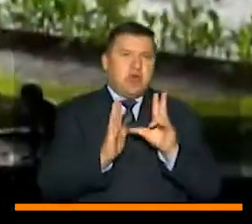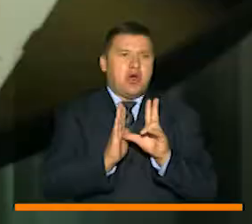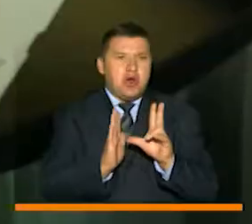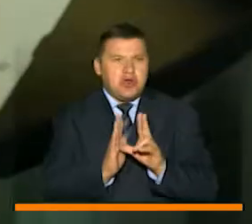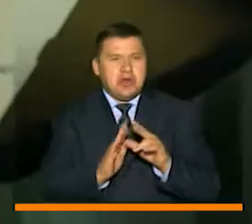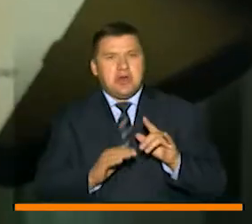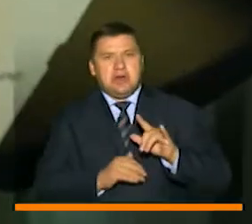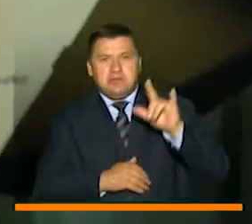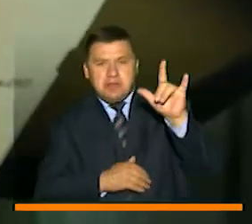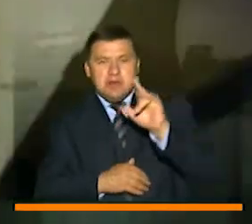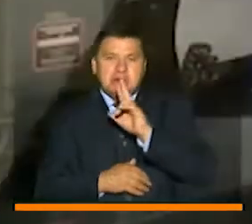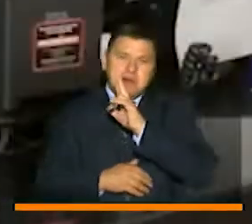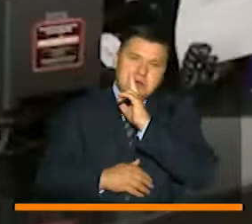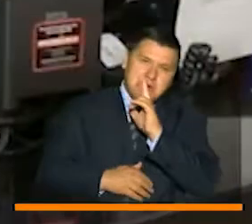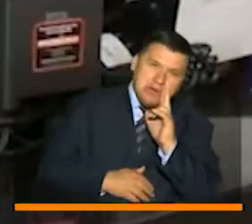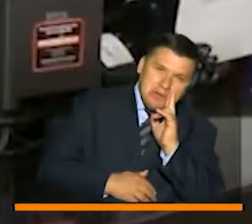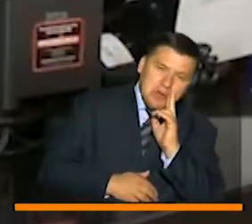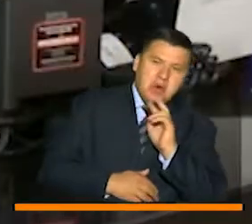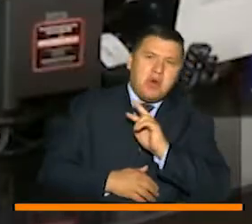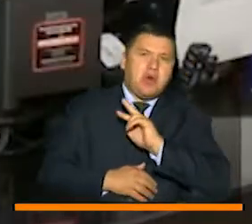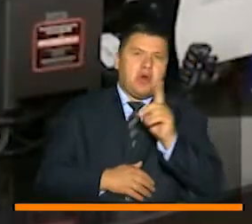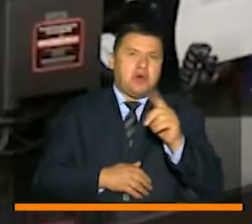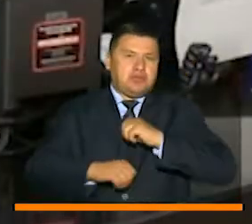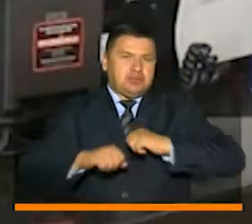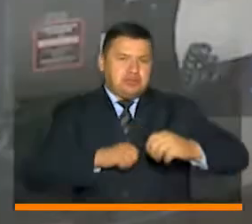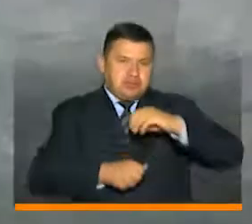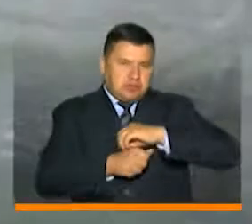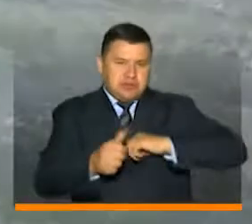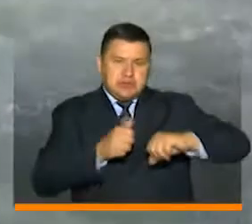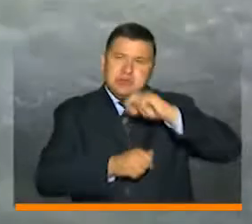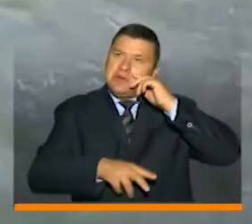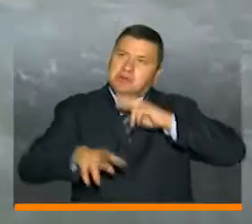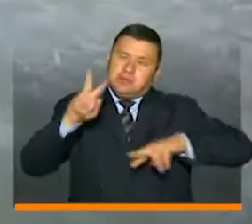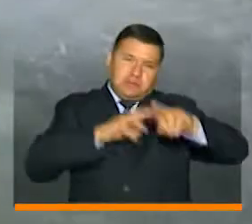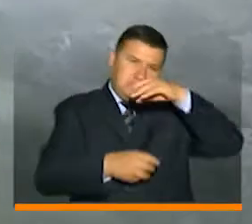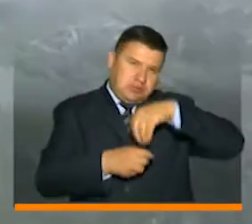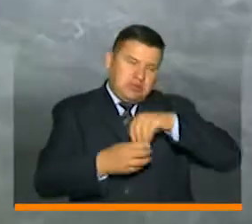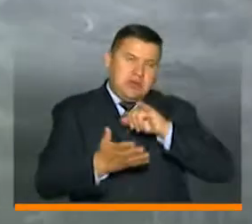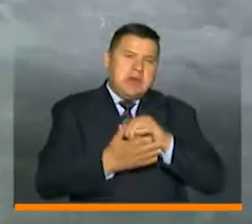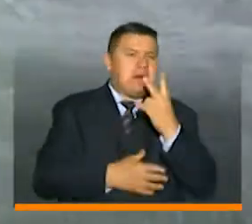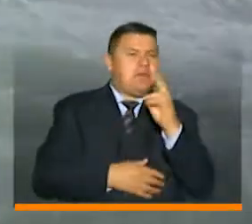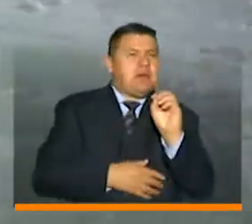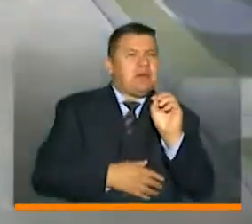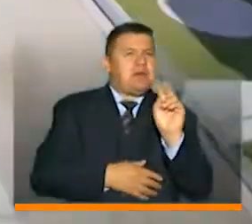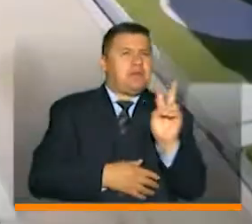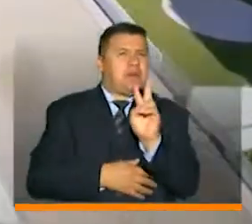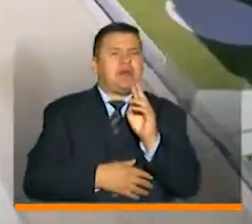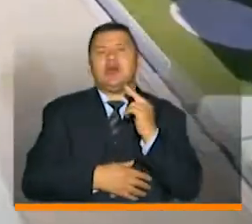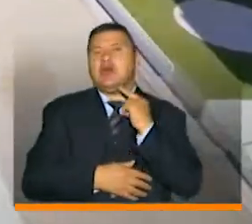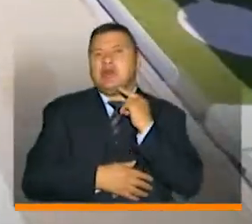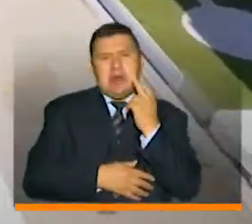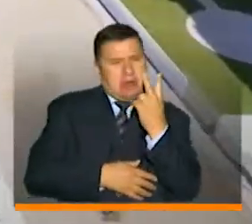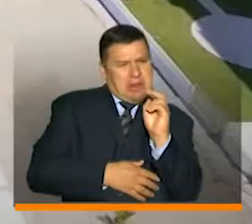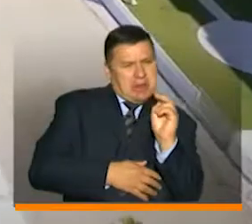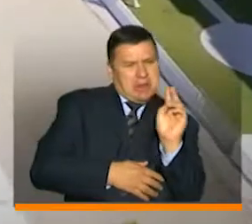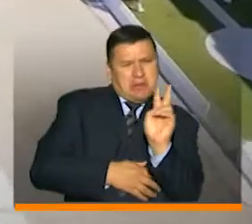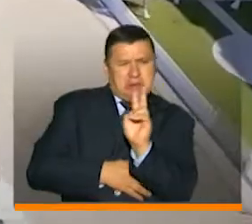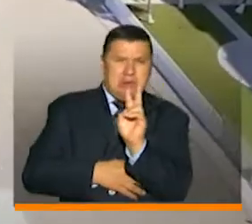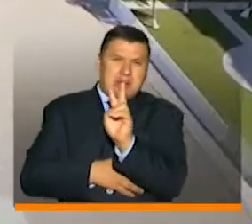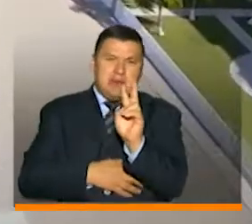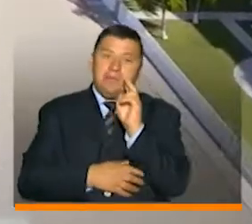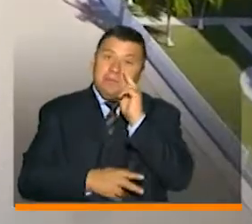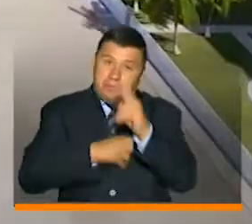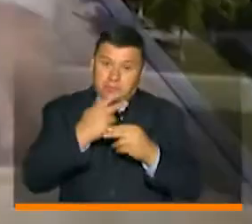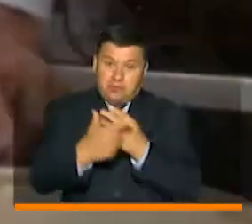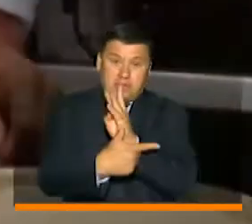hoteles, tiquetes, restaurantes y otros actores del sector turístico entre el 20 y el 22 de noviembre visitando la